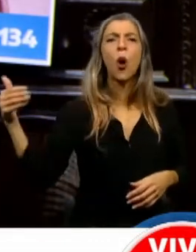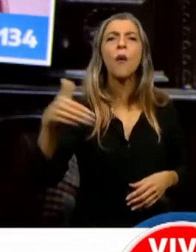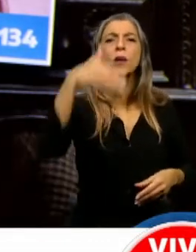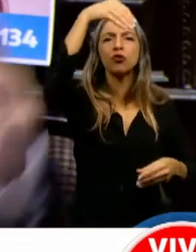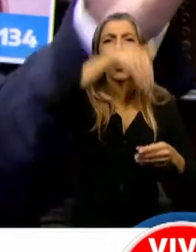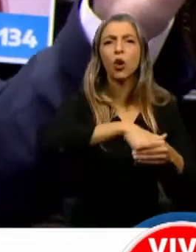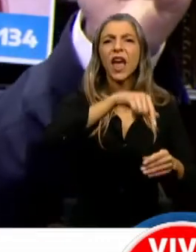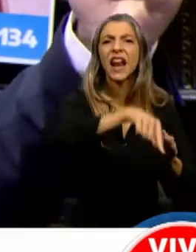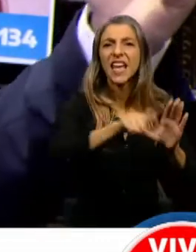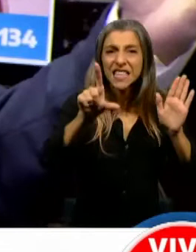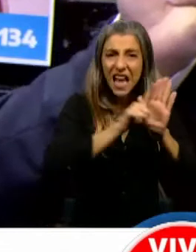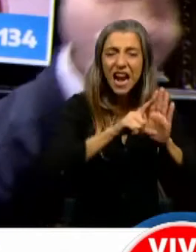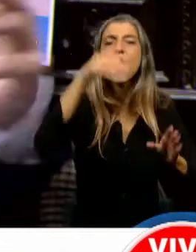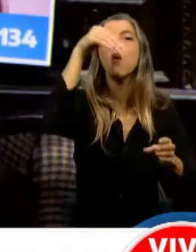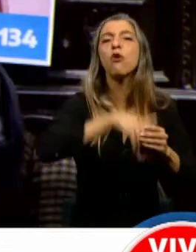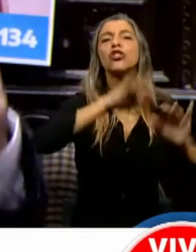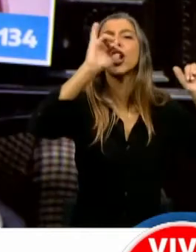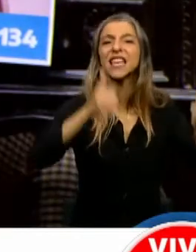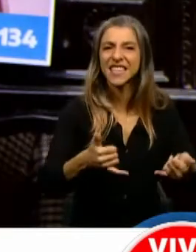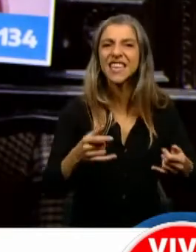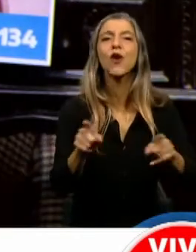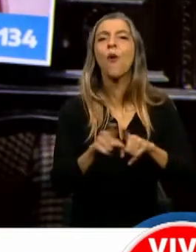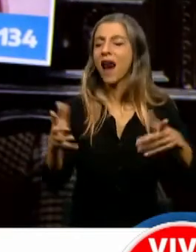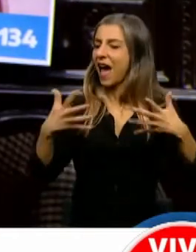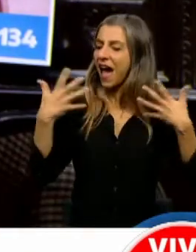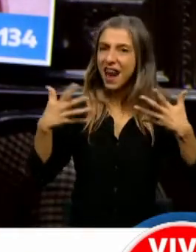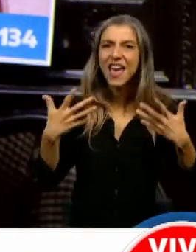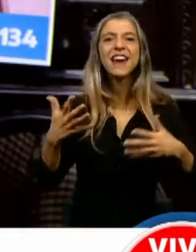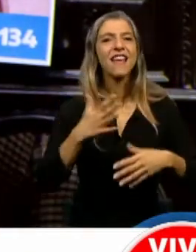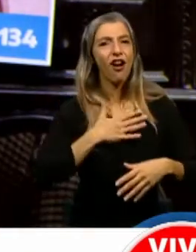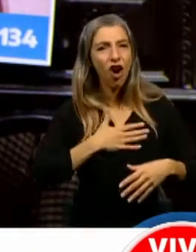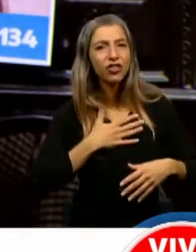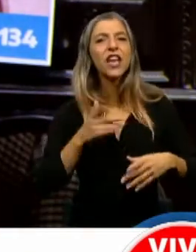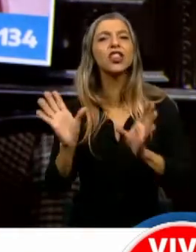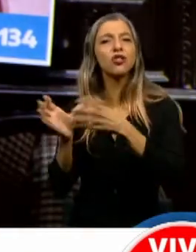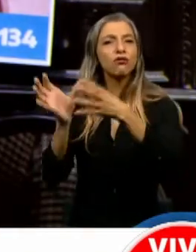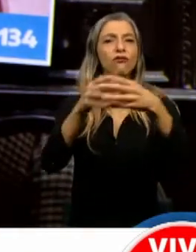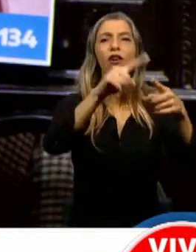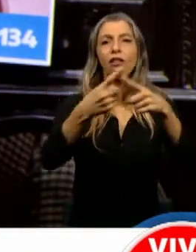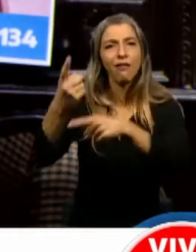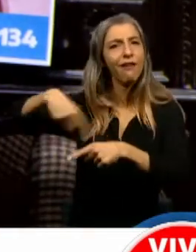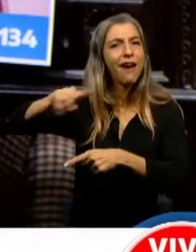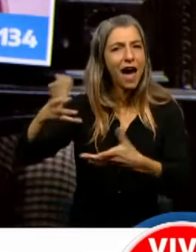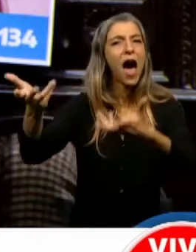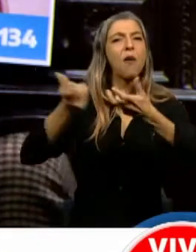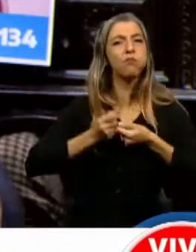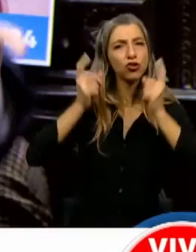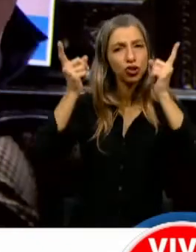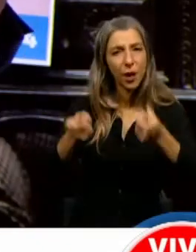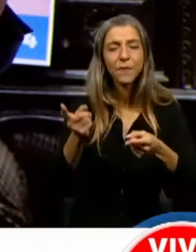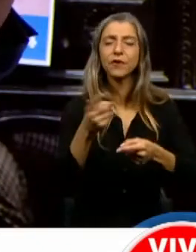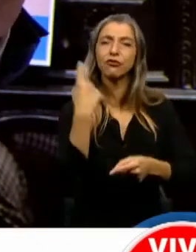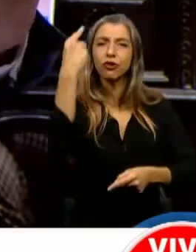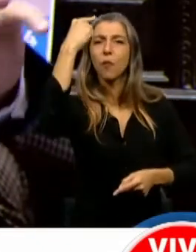ley y vemos con alegría que hemos tenido el acompañamiento de los otros bloques. Así que pensemos que